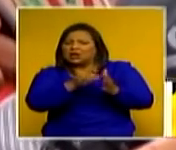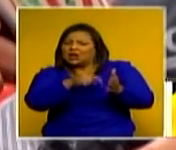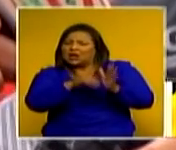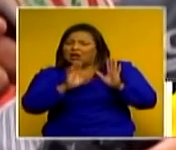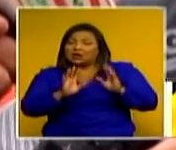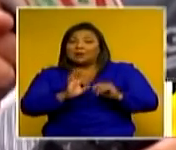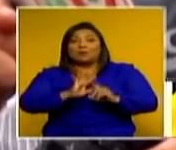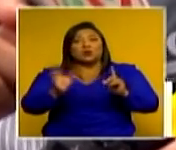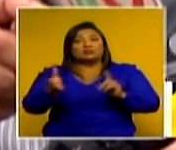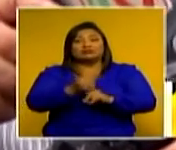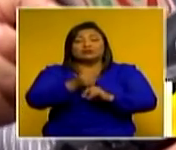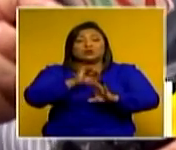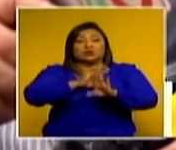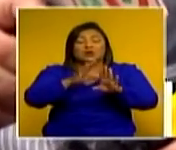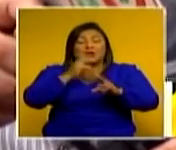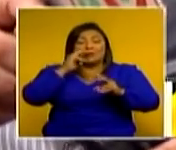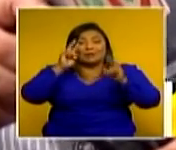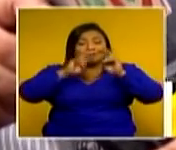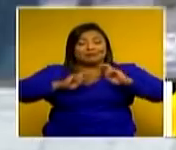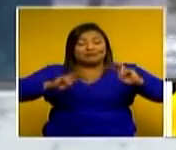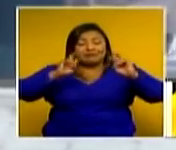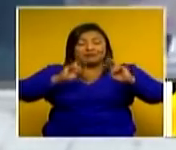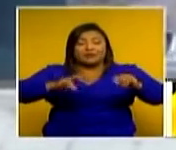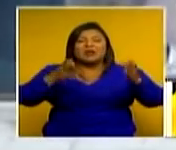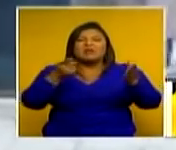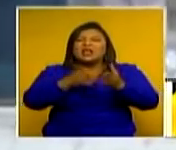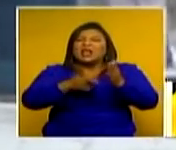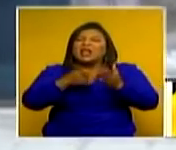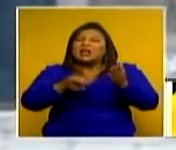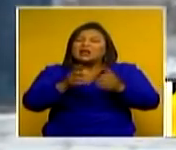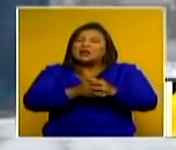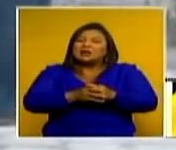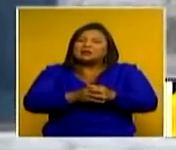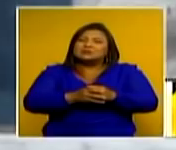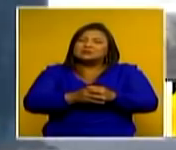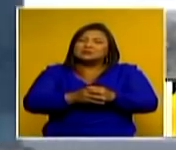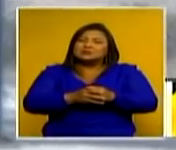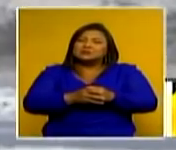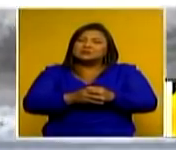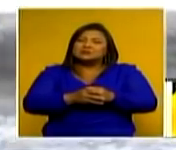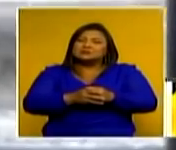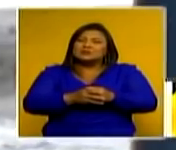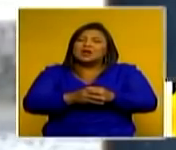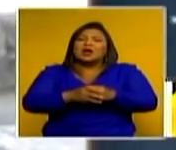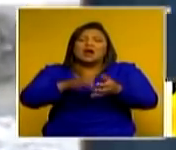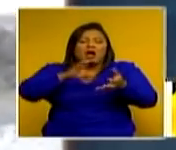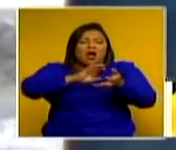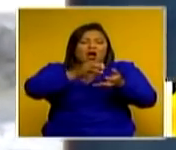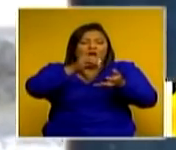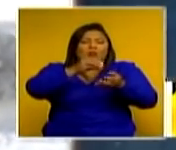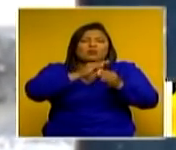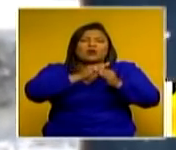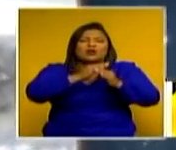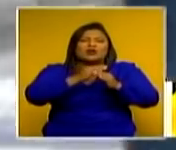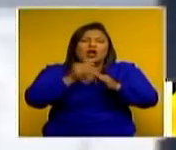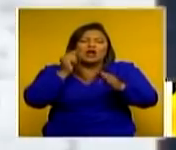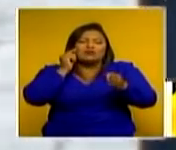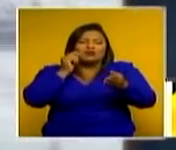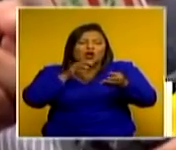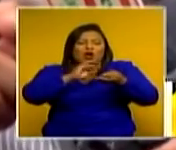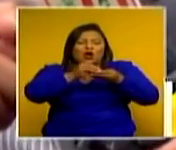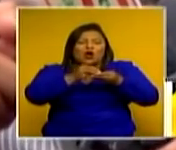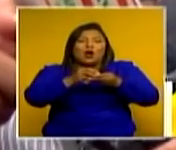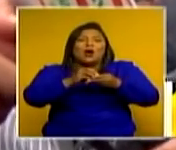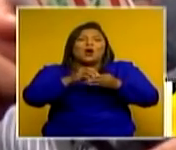logrado verificar que se trataba de un protector auditivo y el mismo quien tenía un micrófono